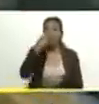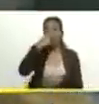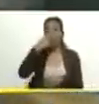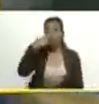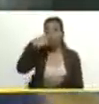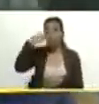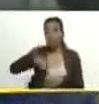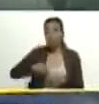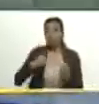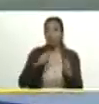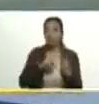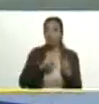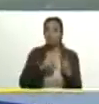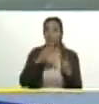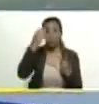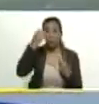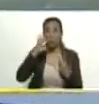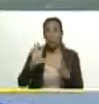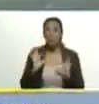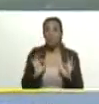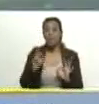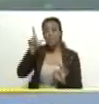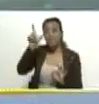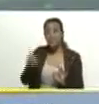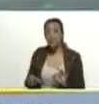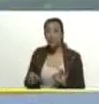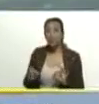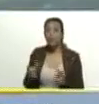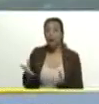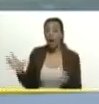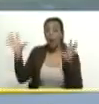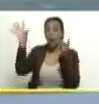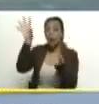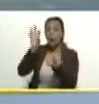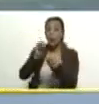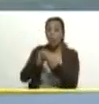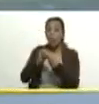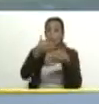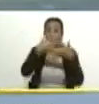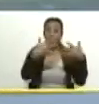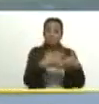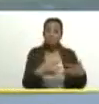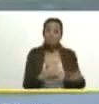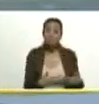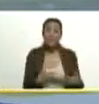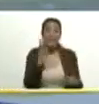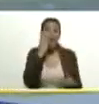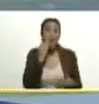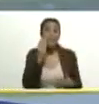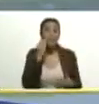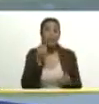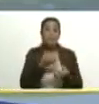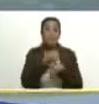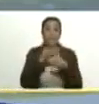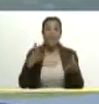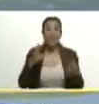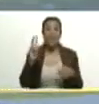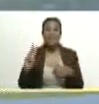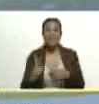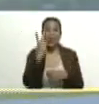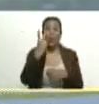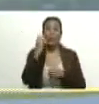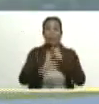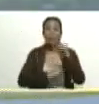Ah, bueno, pudiéramos hacer un buen resumen, Marcos, de la experiencia maravillosa de esta segunda